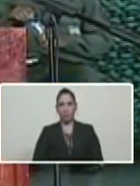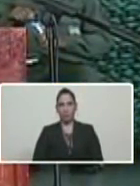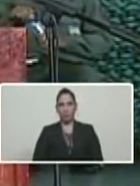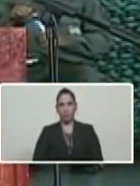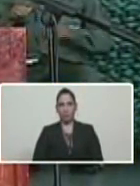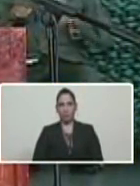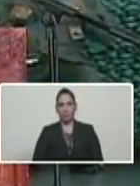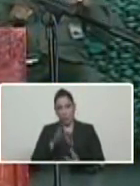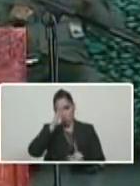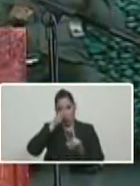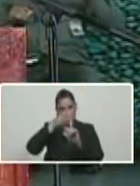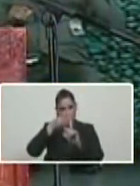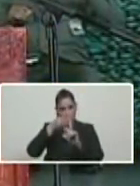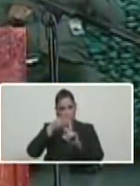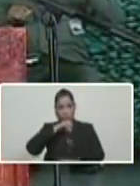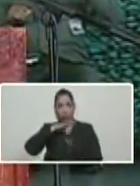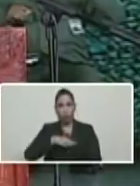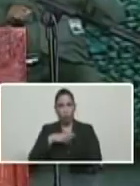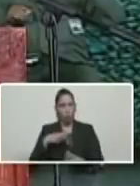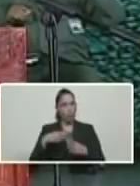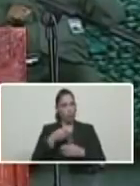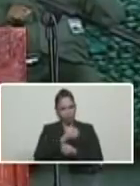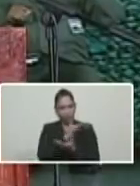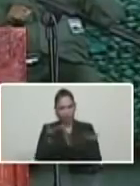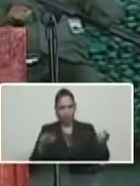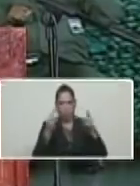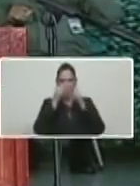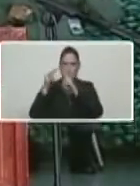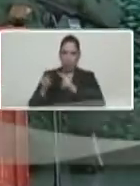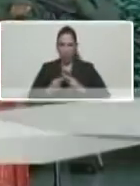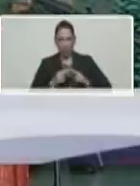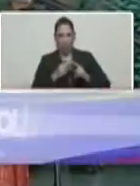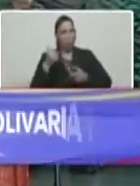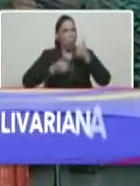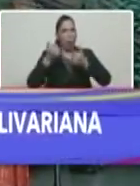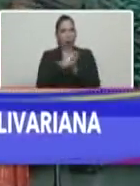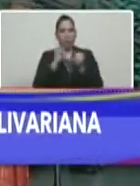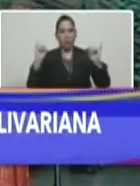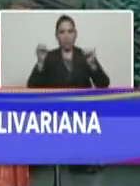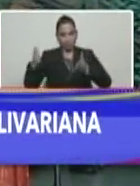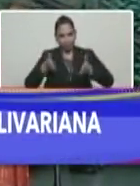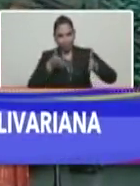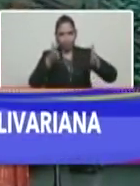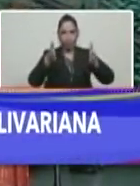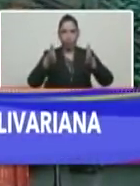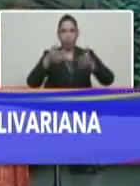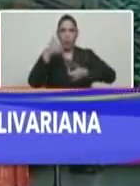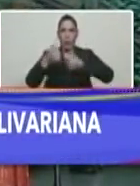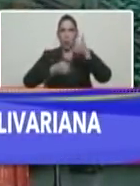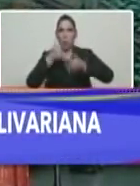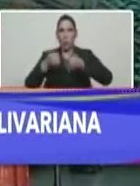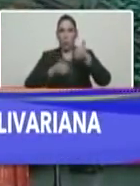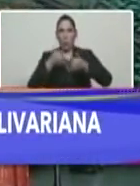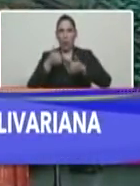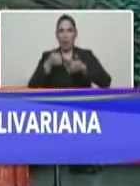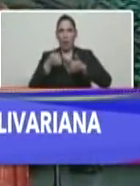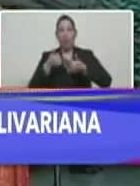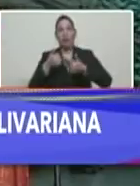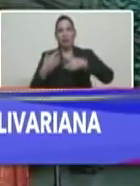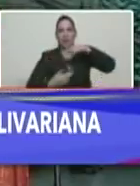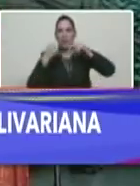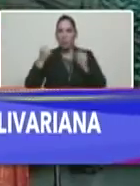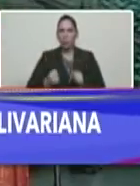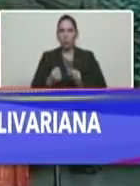El objetivo histórico todos lo conocemos, es la independencia. El camino, que nadie lo dude ni un segundo, es la